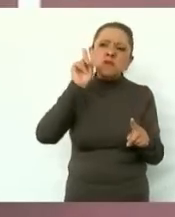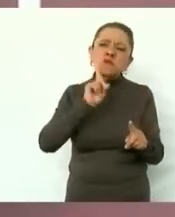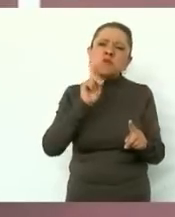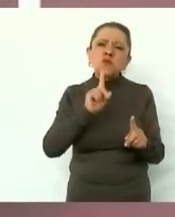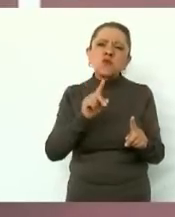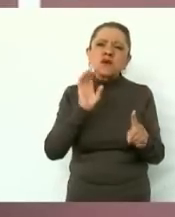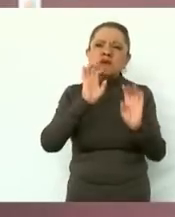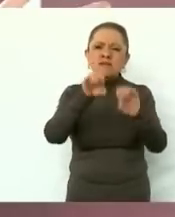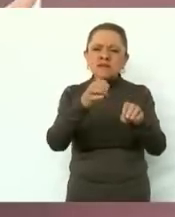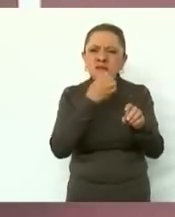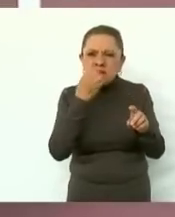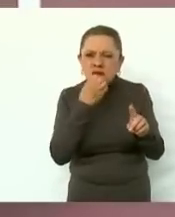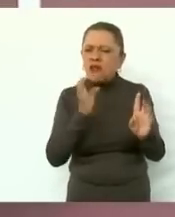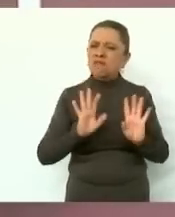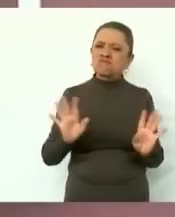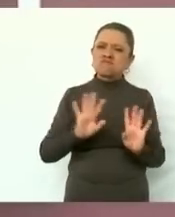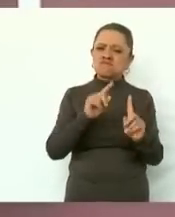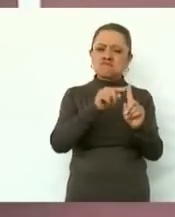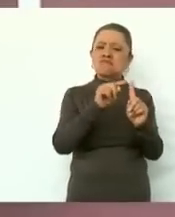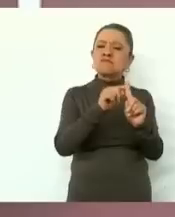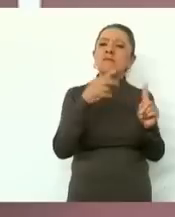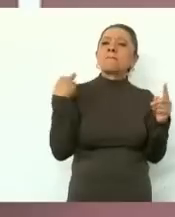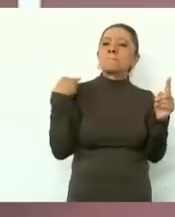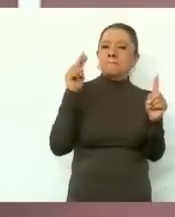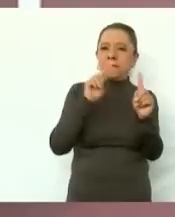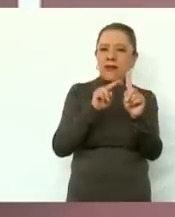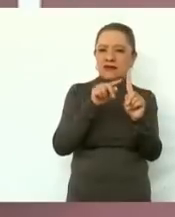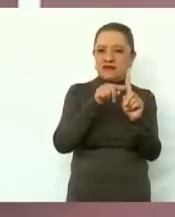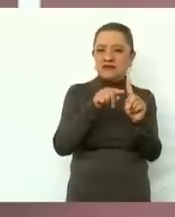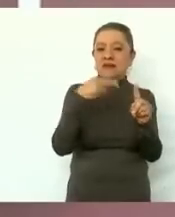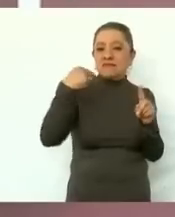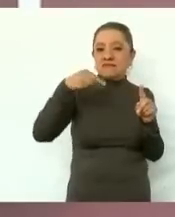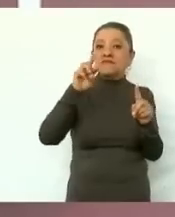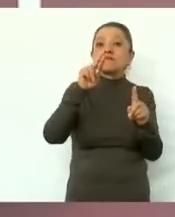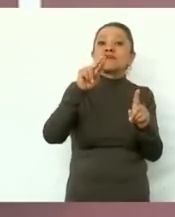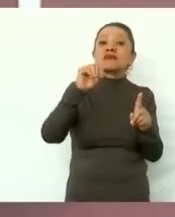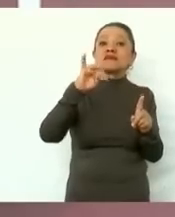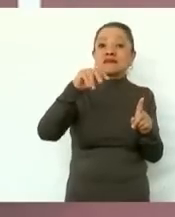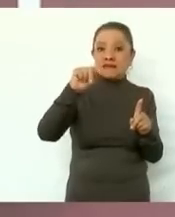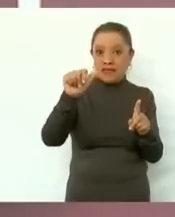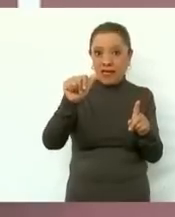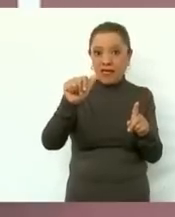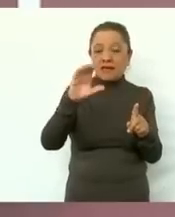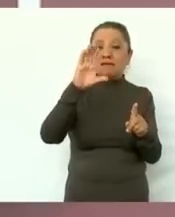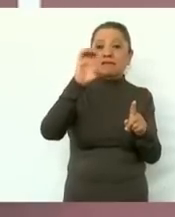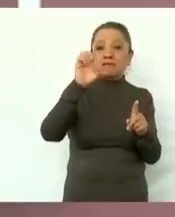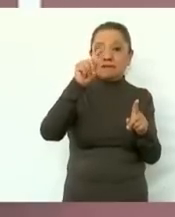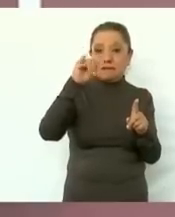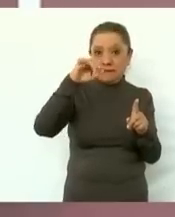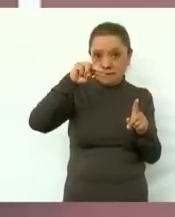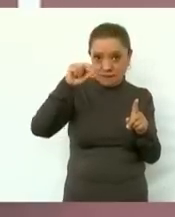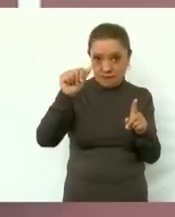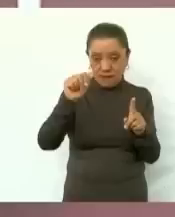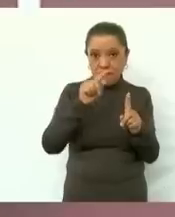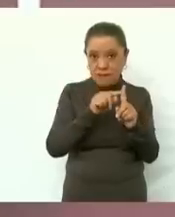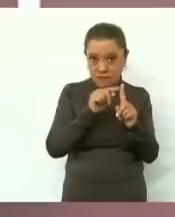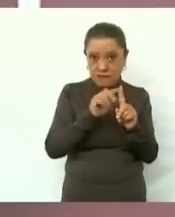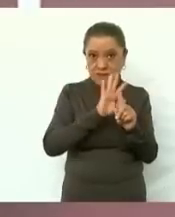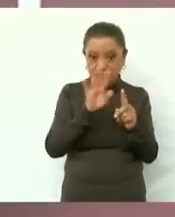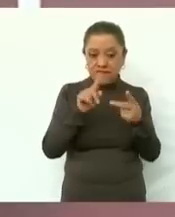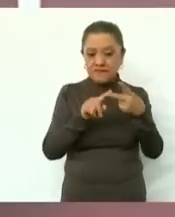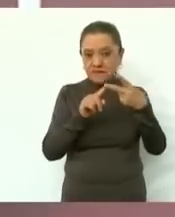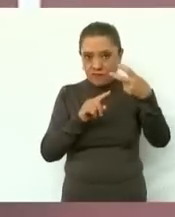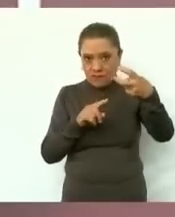esa maestra, que la beca se llama Rita Cetina. Bueno, ese es el segundo programa. El tercero